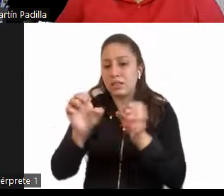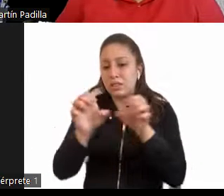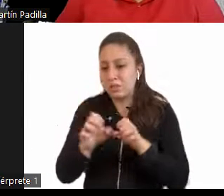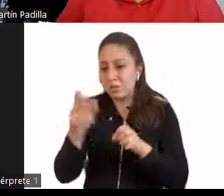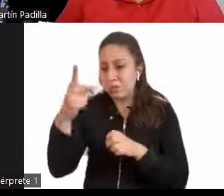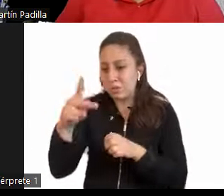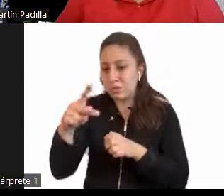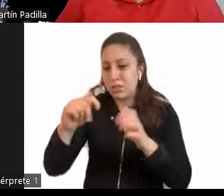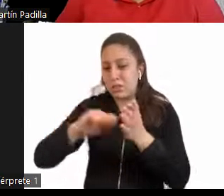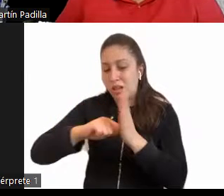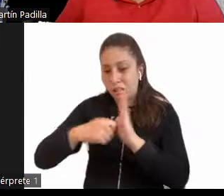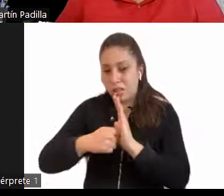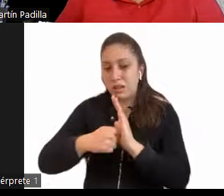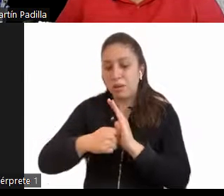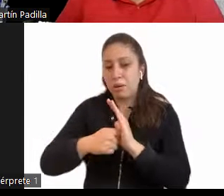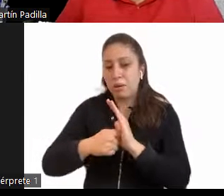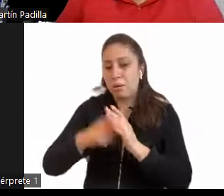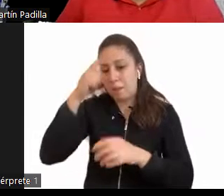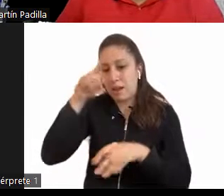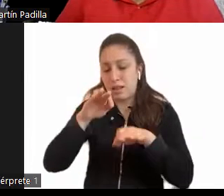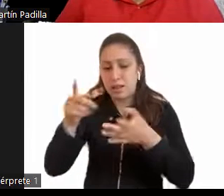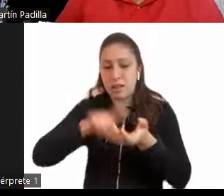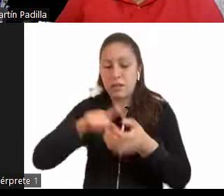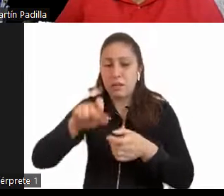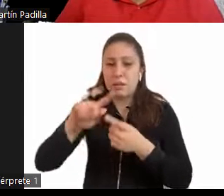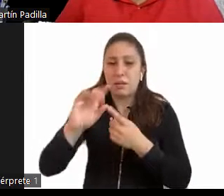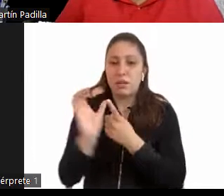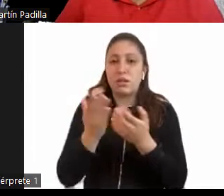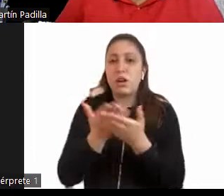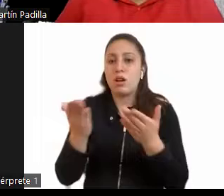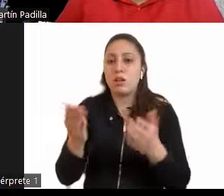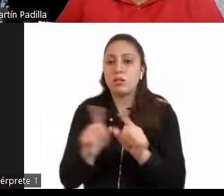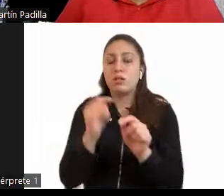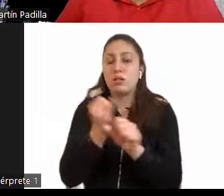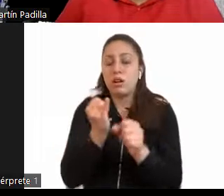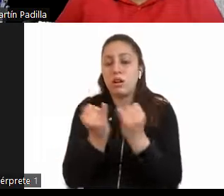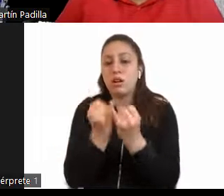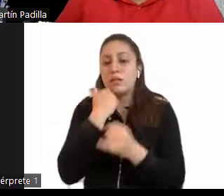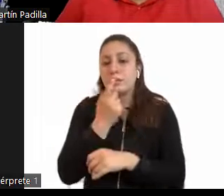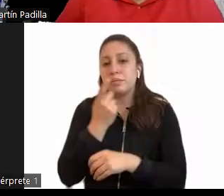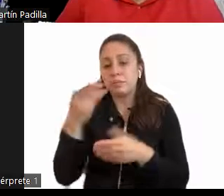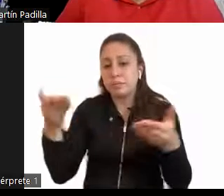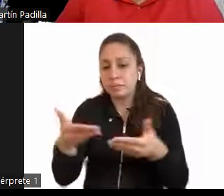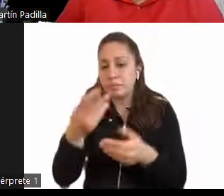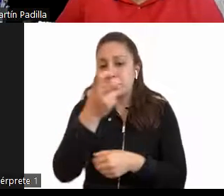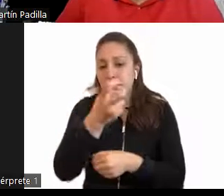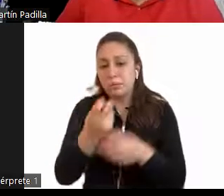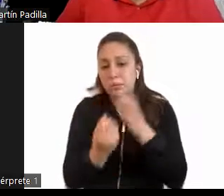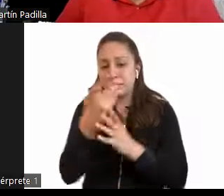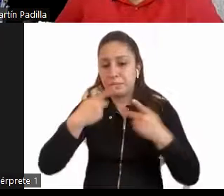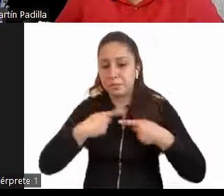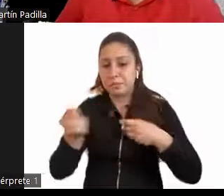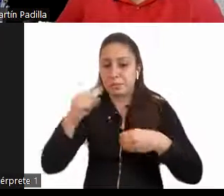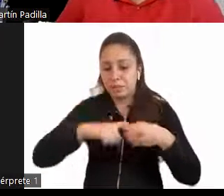esta Comisión de Gestión Integral del Agua, y por tanto no quisiera dejar de obviar la presentación de este